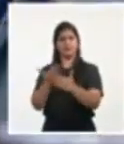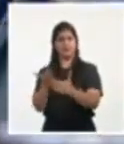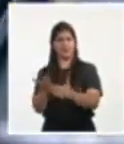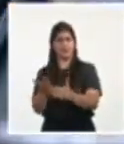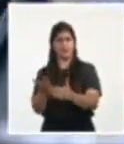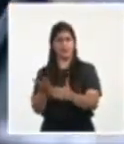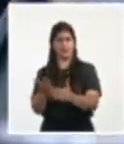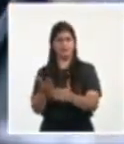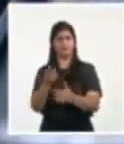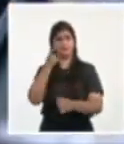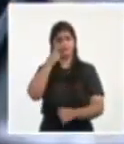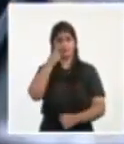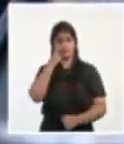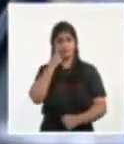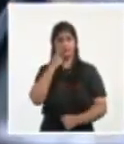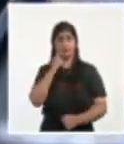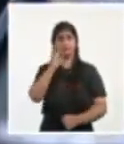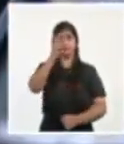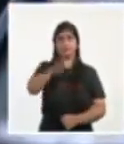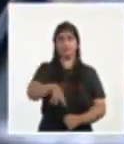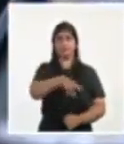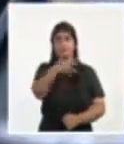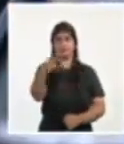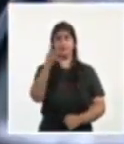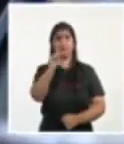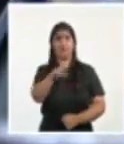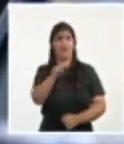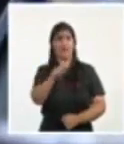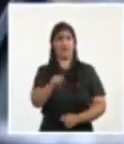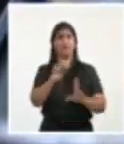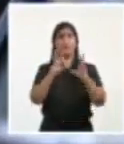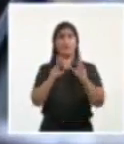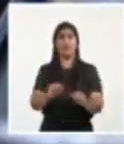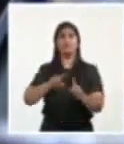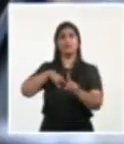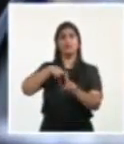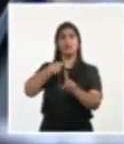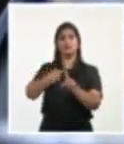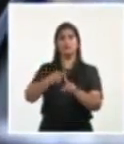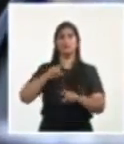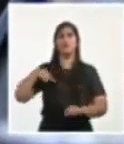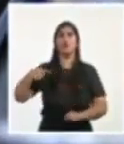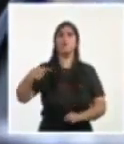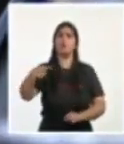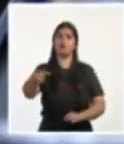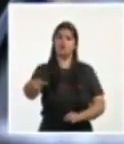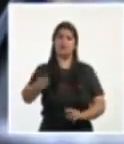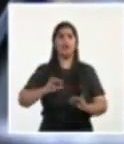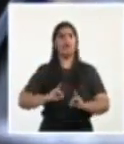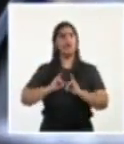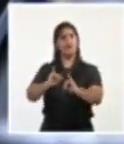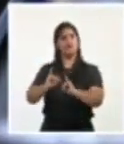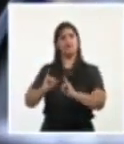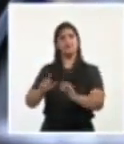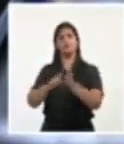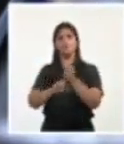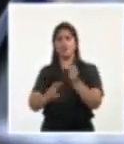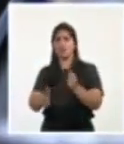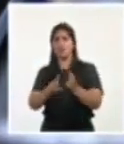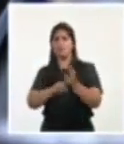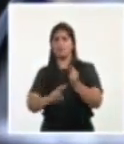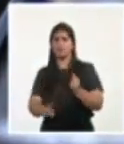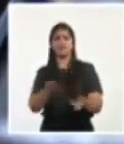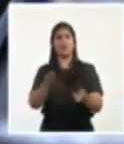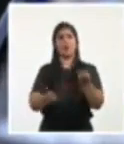de diferentes procesos, están los casos activos por día, por provincia, las comparaciones por meses de